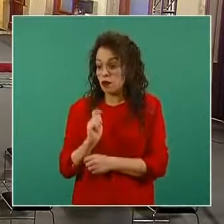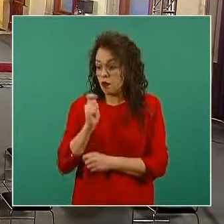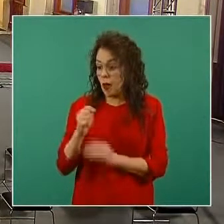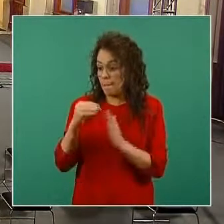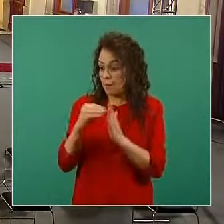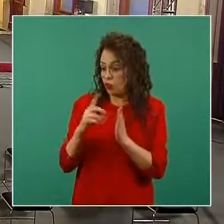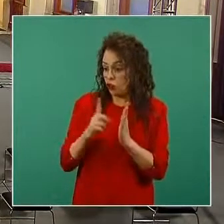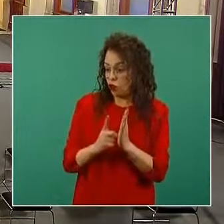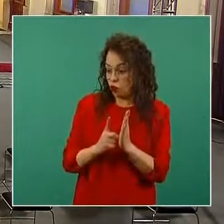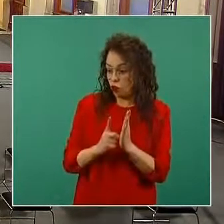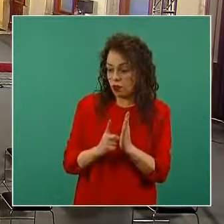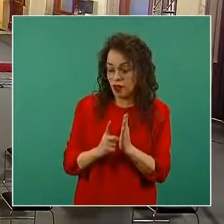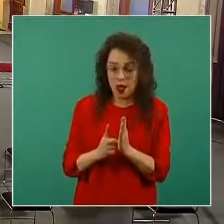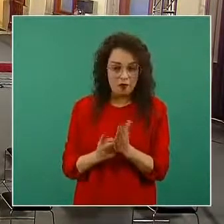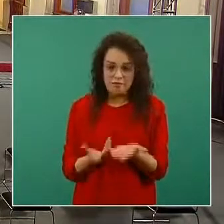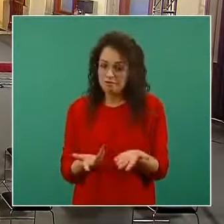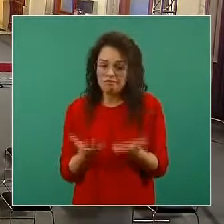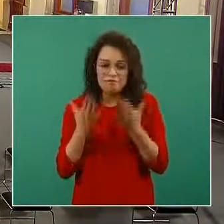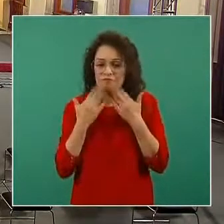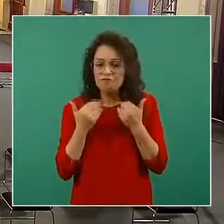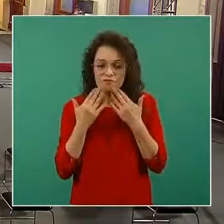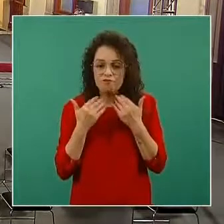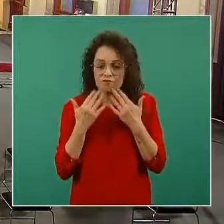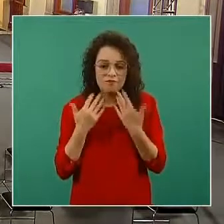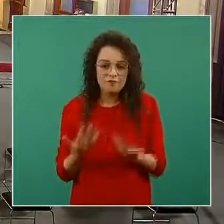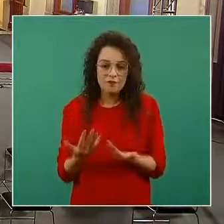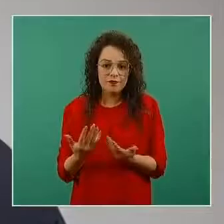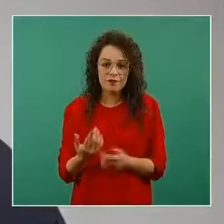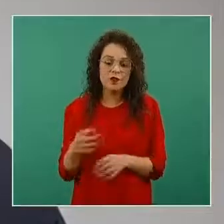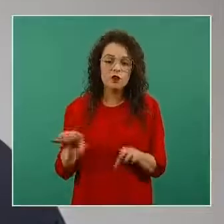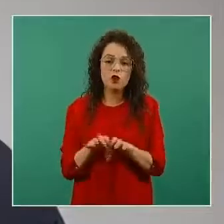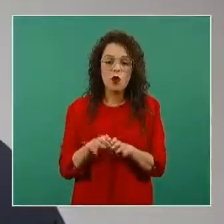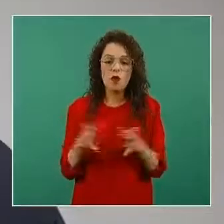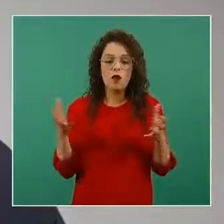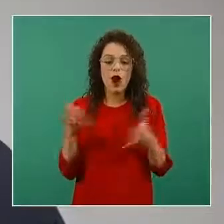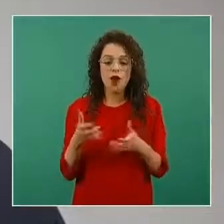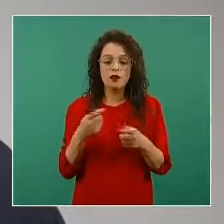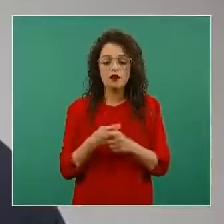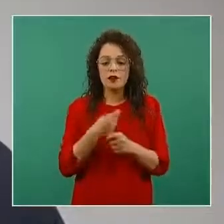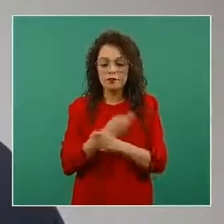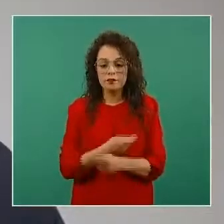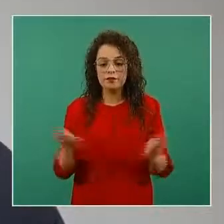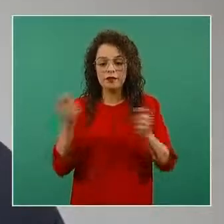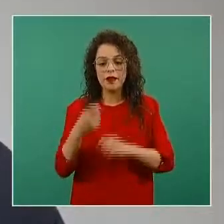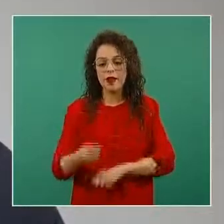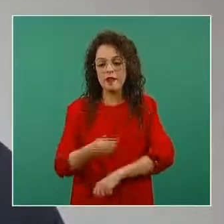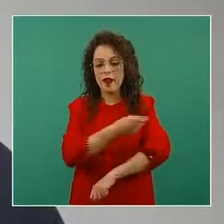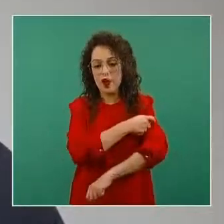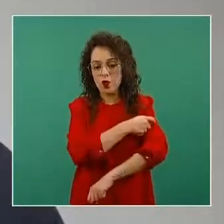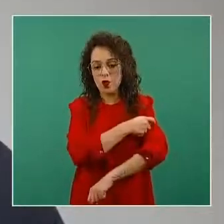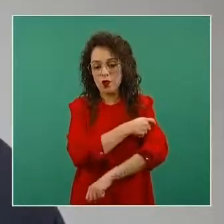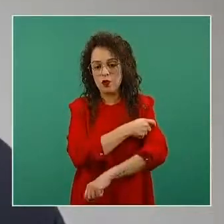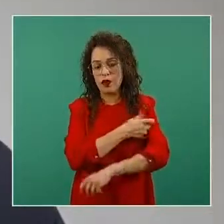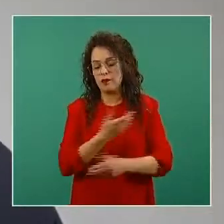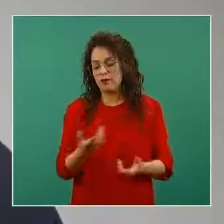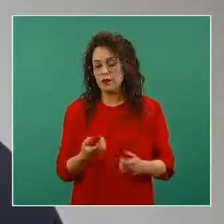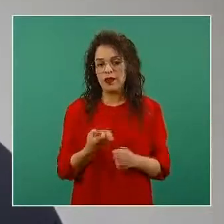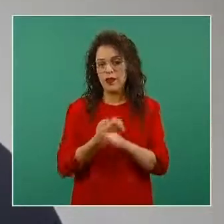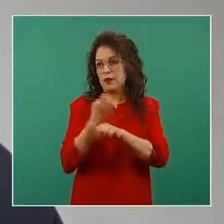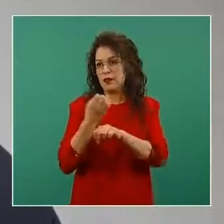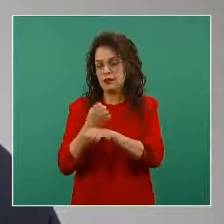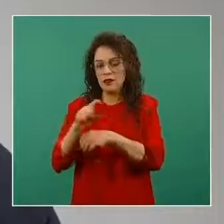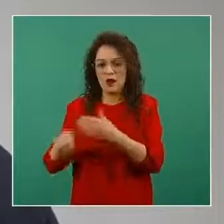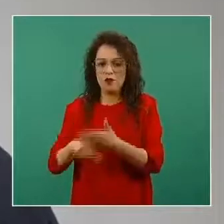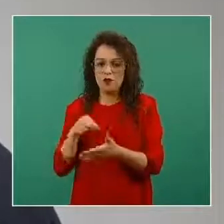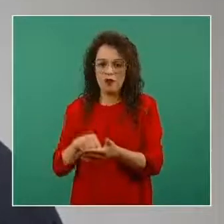logística, no hay solo un modelo, digamos, de cómo se implementa y se coloca ya la vacuna en lo local, sino que